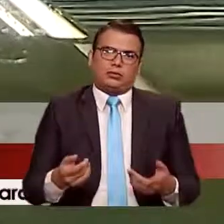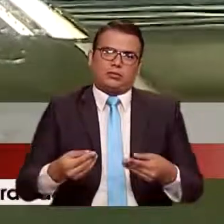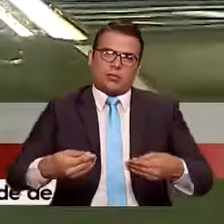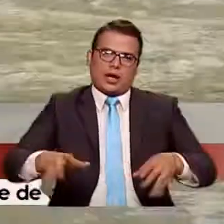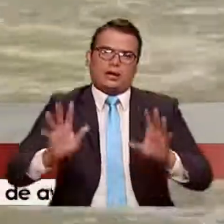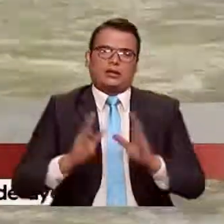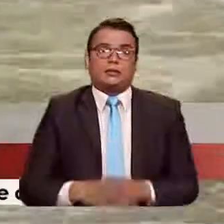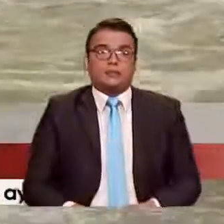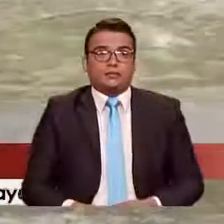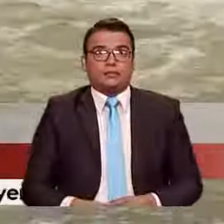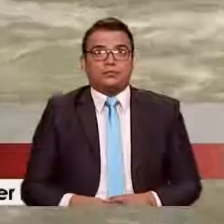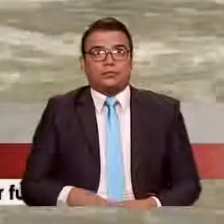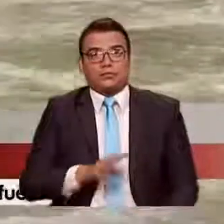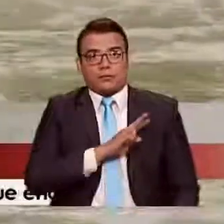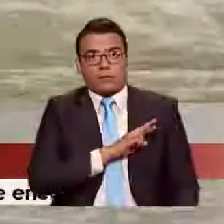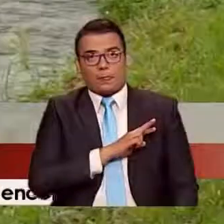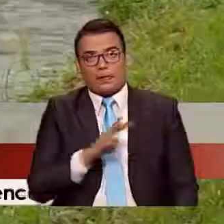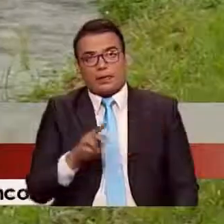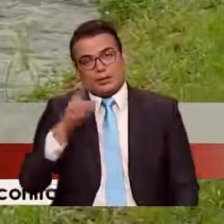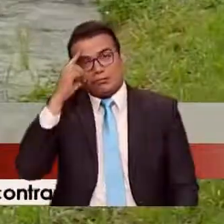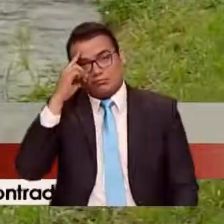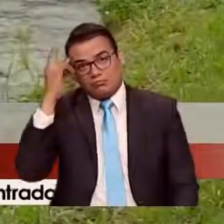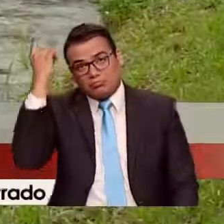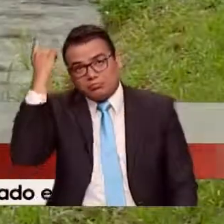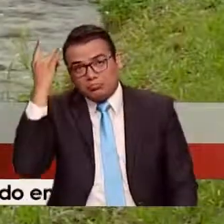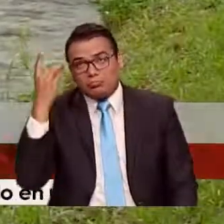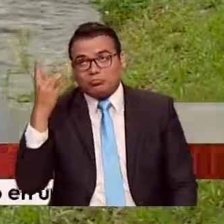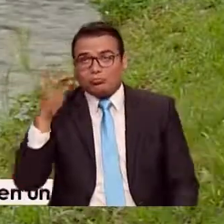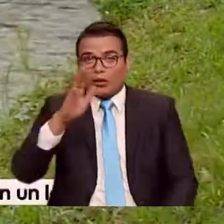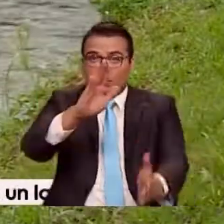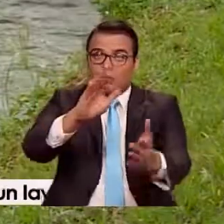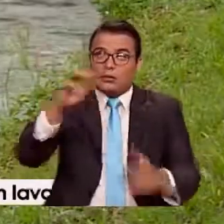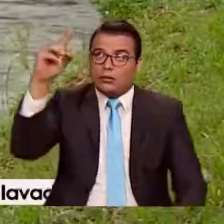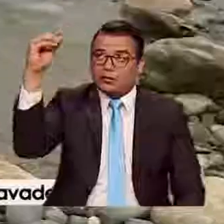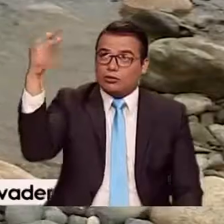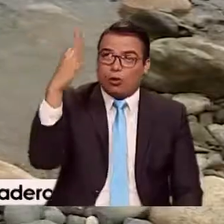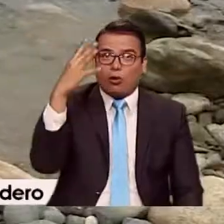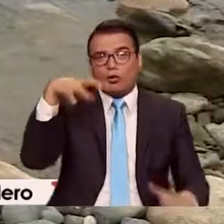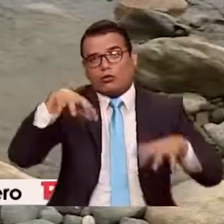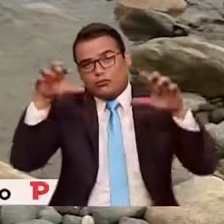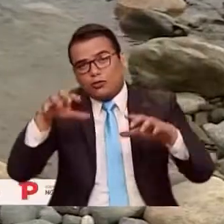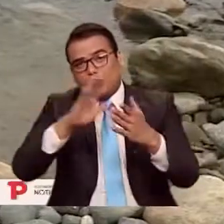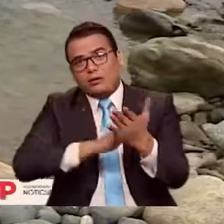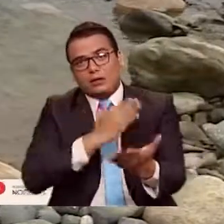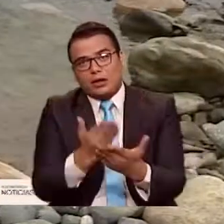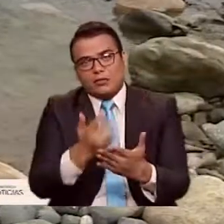agua por el momento el valle está a la espera de algún cambio climático para poder saber qué acciones tomar frente al hecho